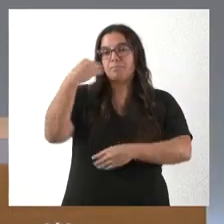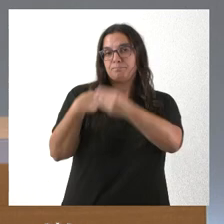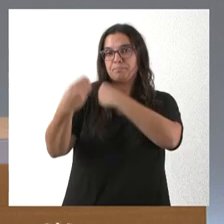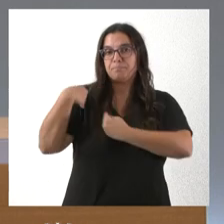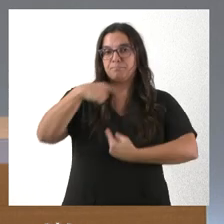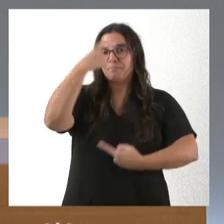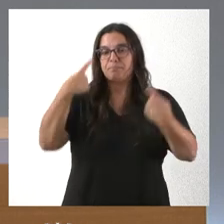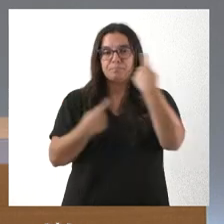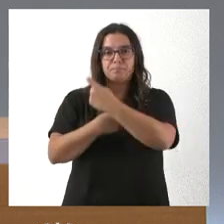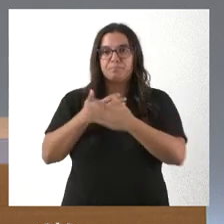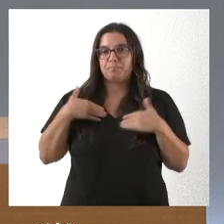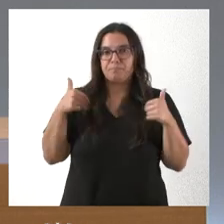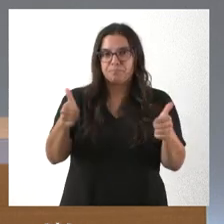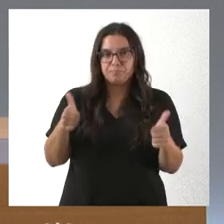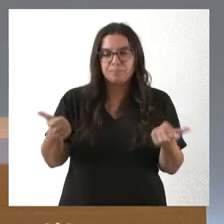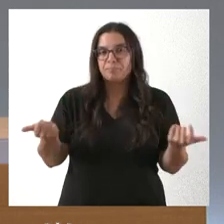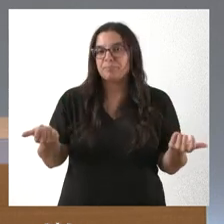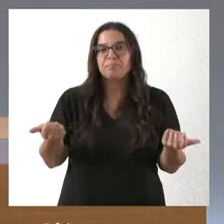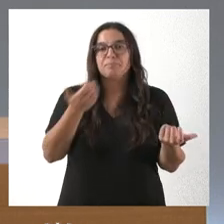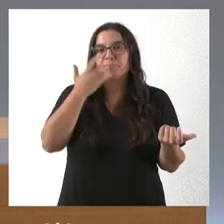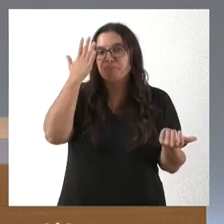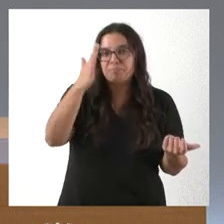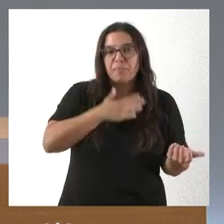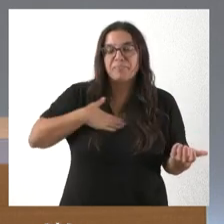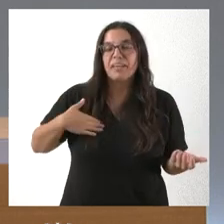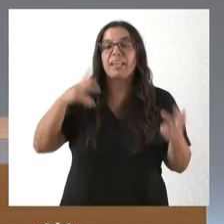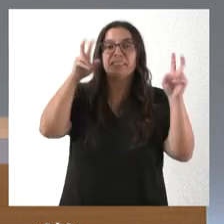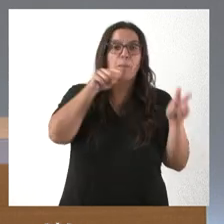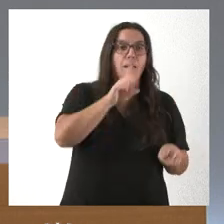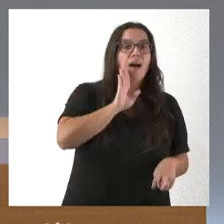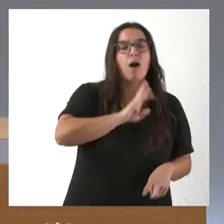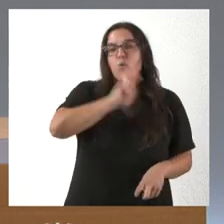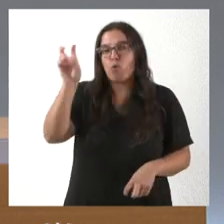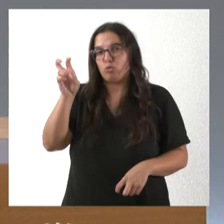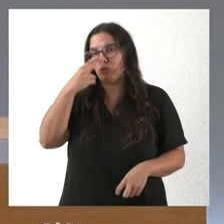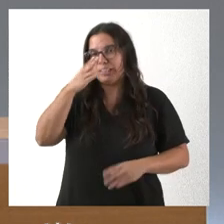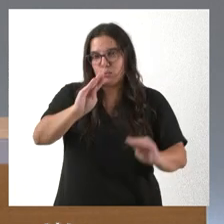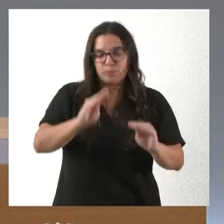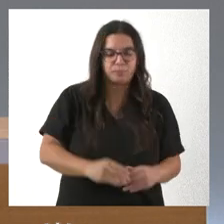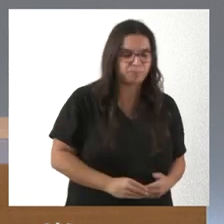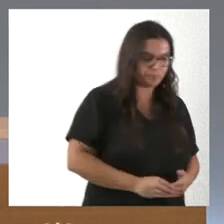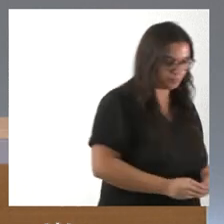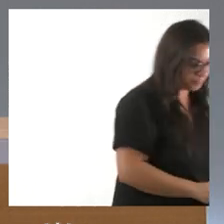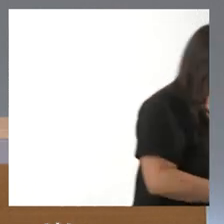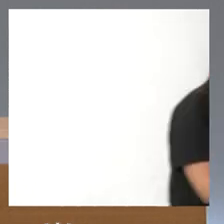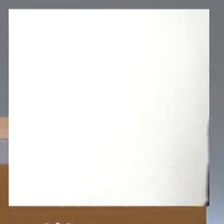para cualquier pregunta que desee formular sobre este asunto sobre cualquier otro que suscite su interés